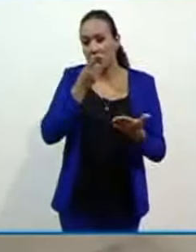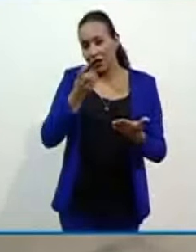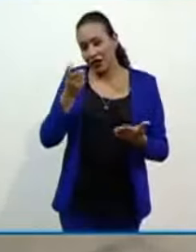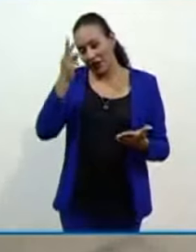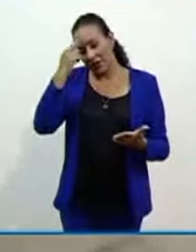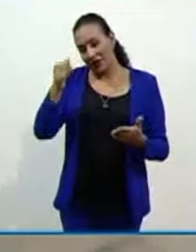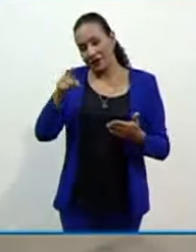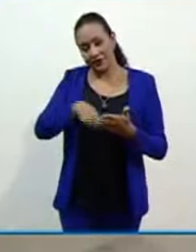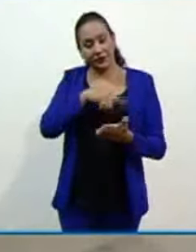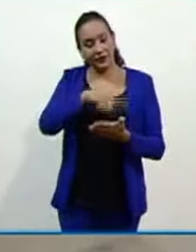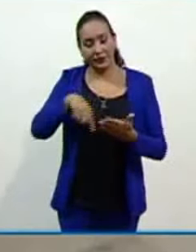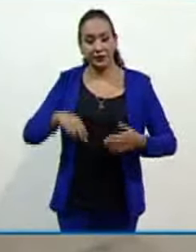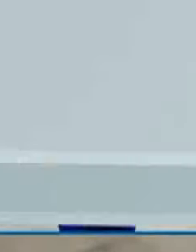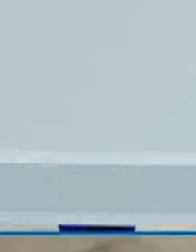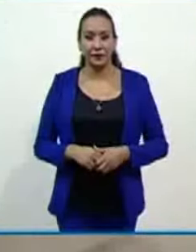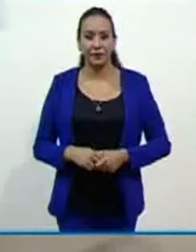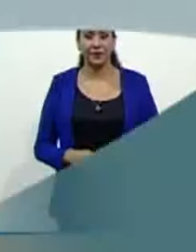del Congreso.